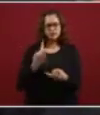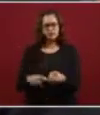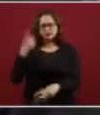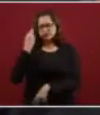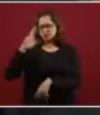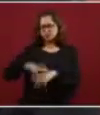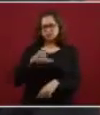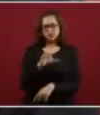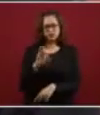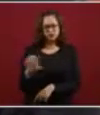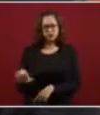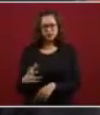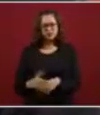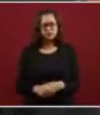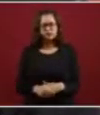Comisión Federal de Electricidad,